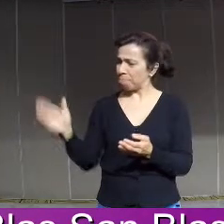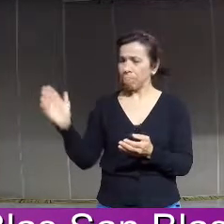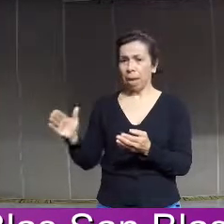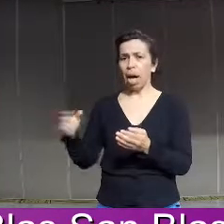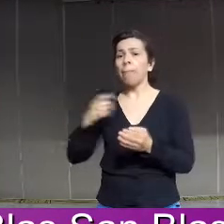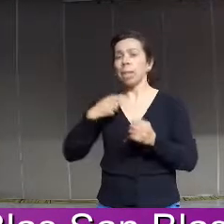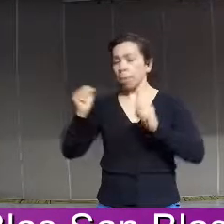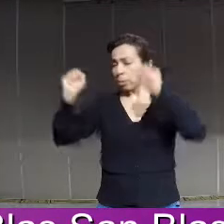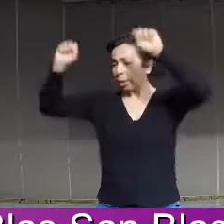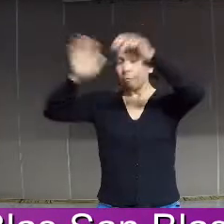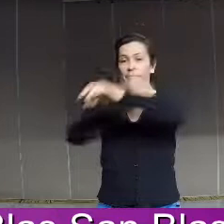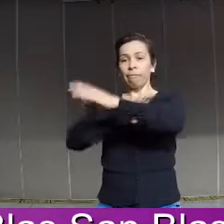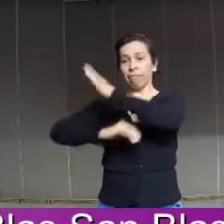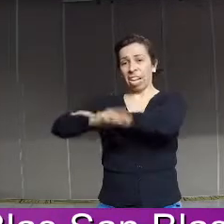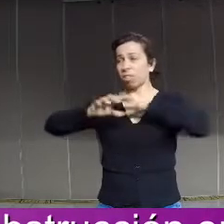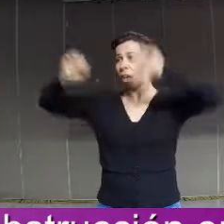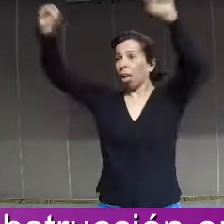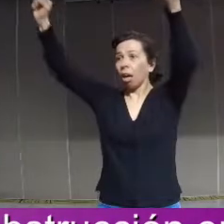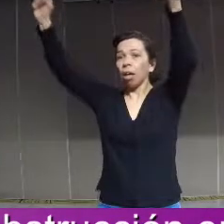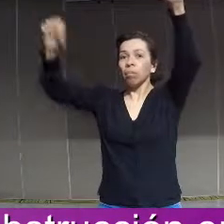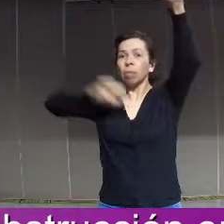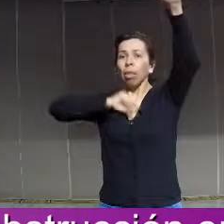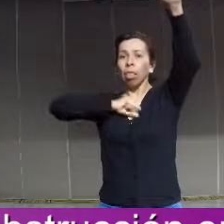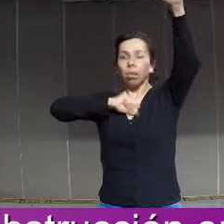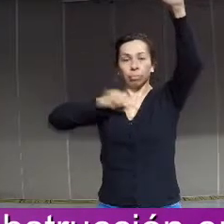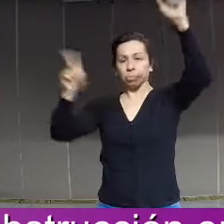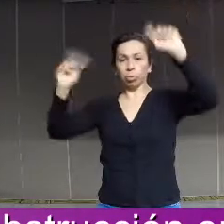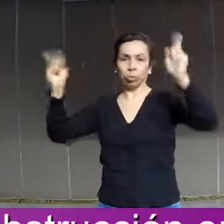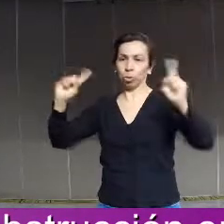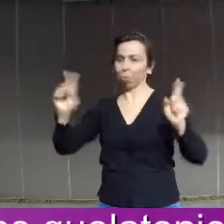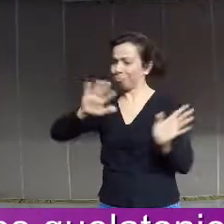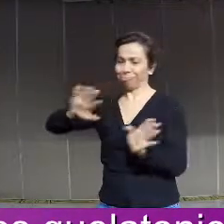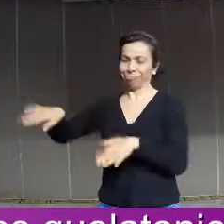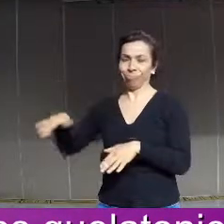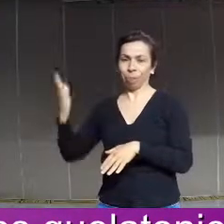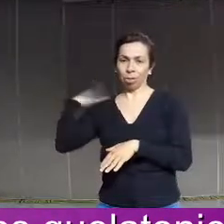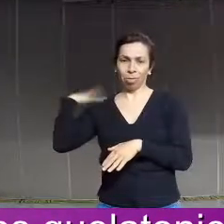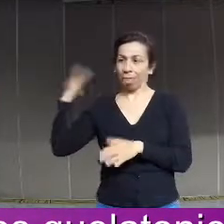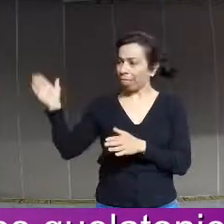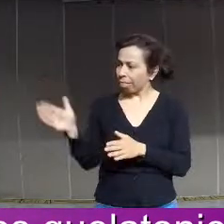los brazos porque en este movimiento la empeoramos. Esto es todos lo hacemos mal igual.